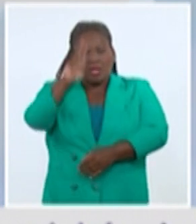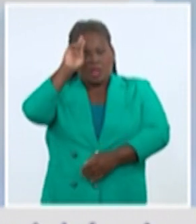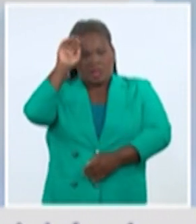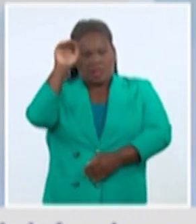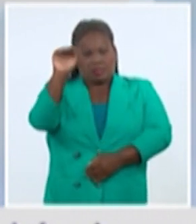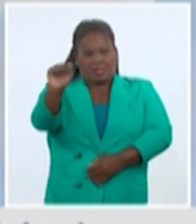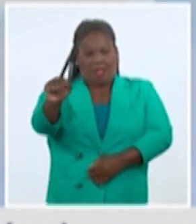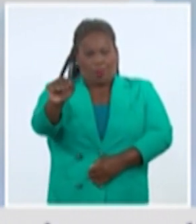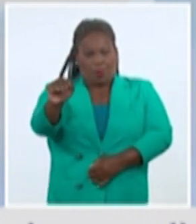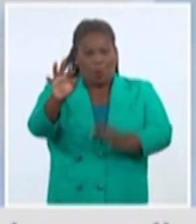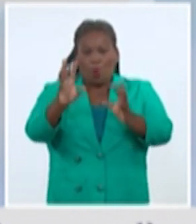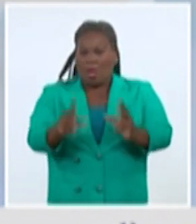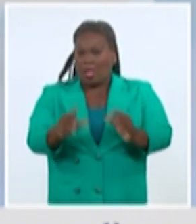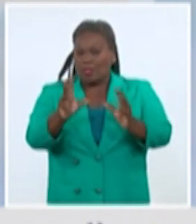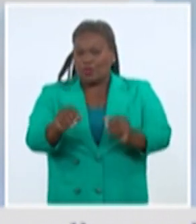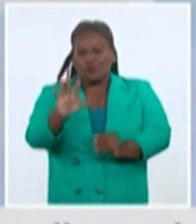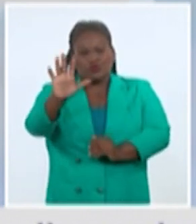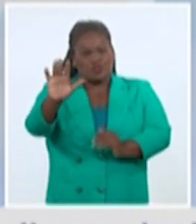ingresados